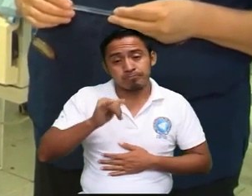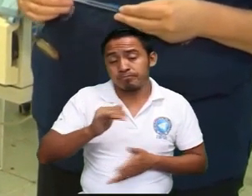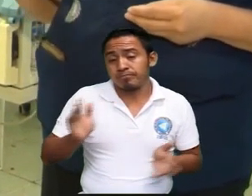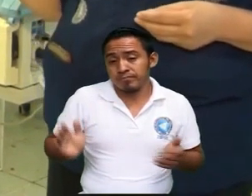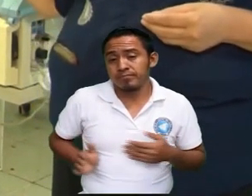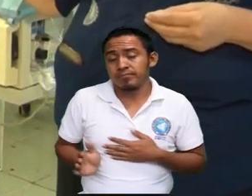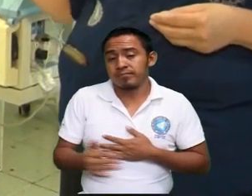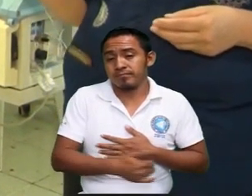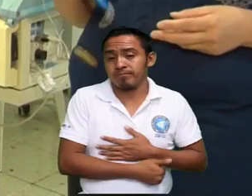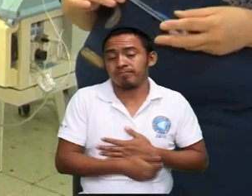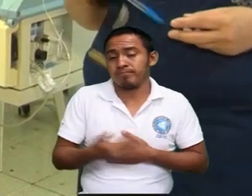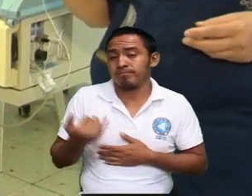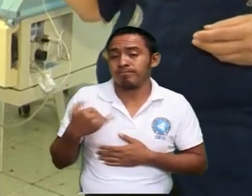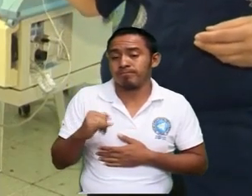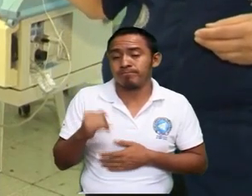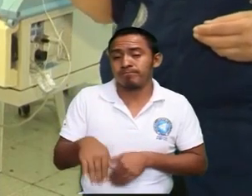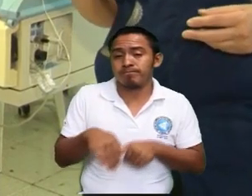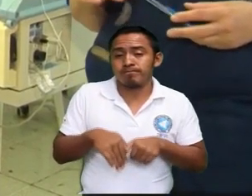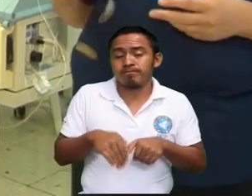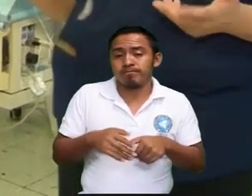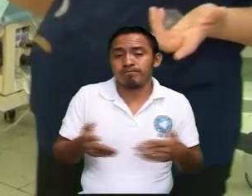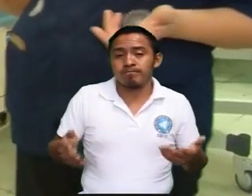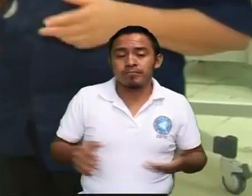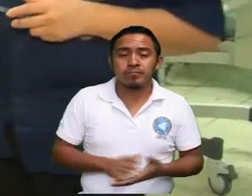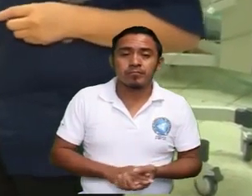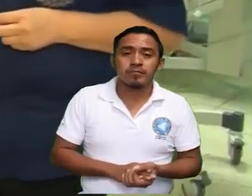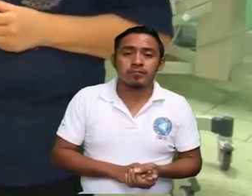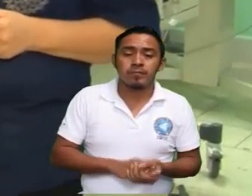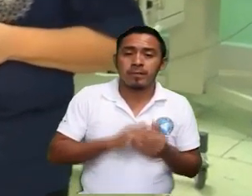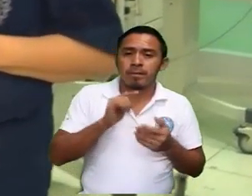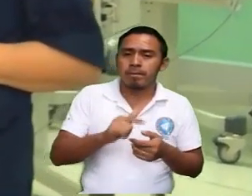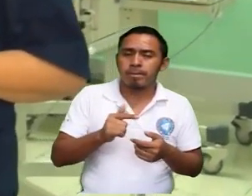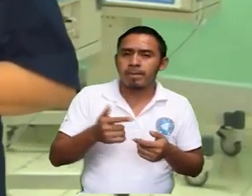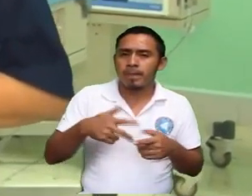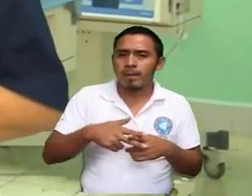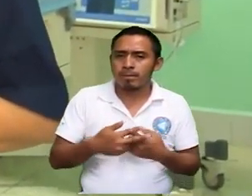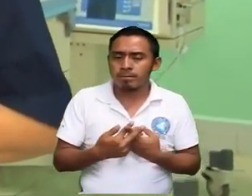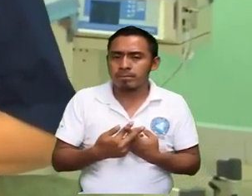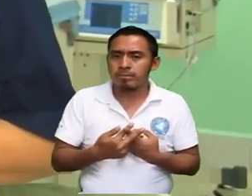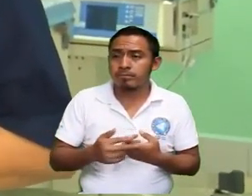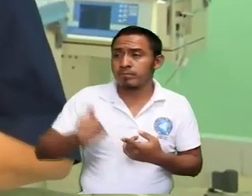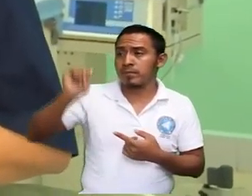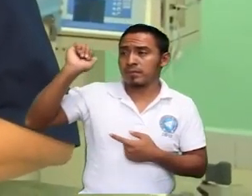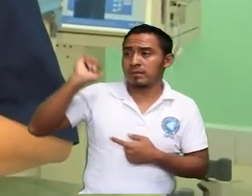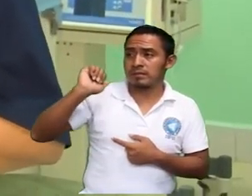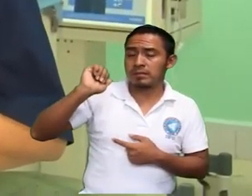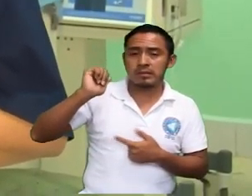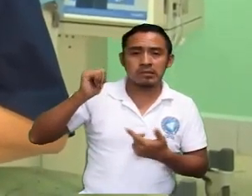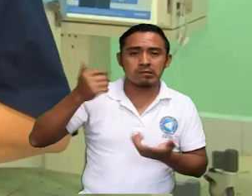canguro. Con este niño, la intención era que comenzáramos el canguro desde ayer, pero la